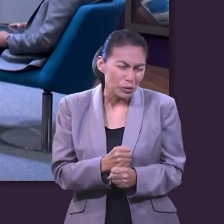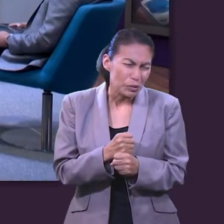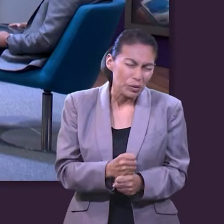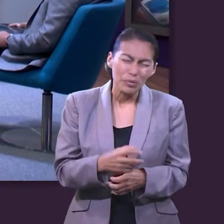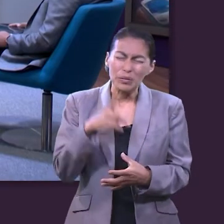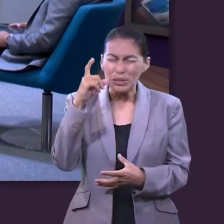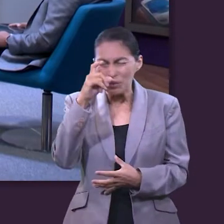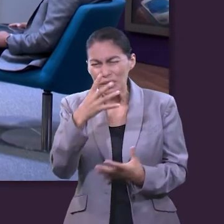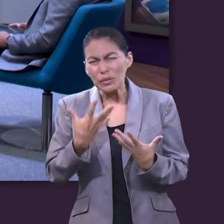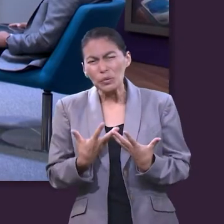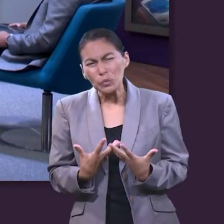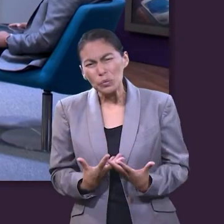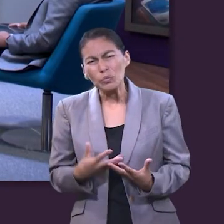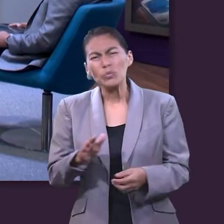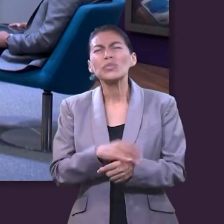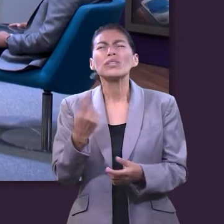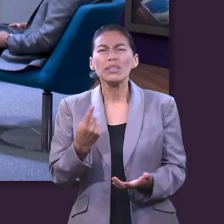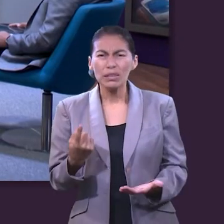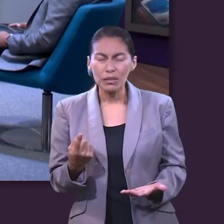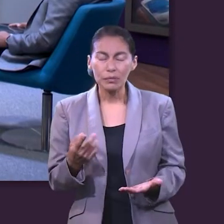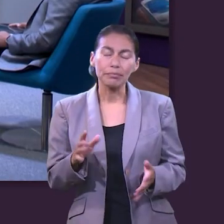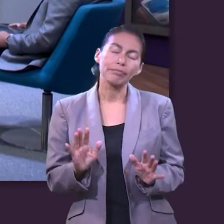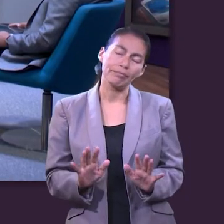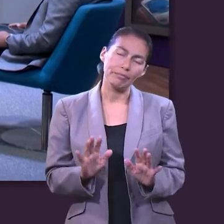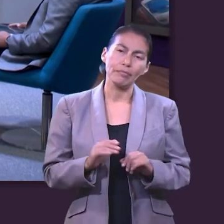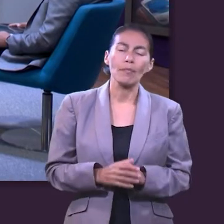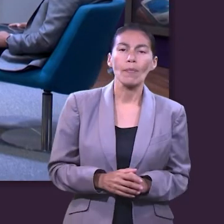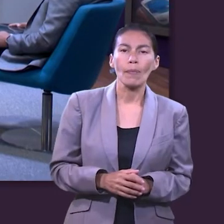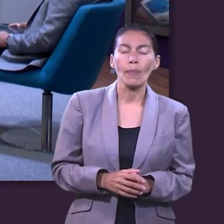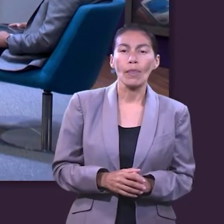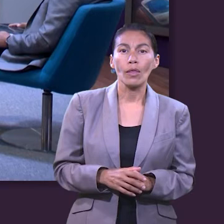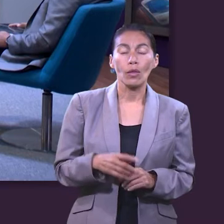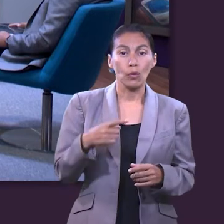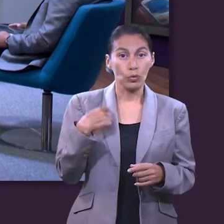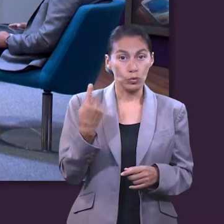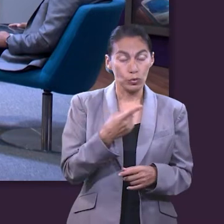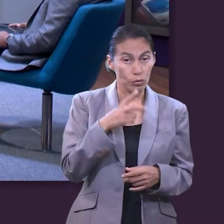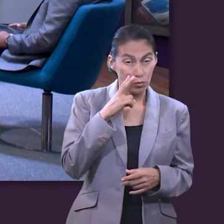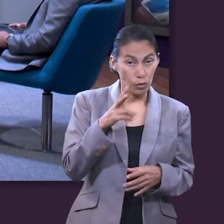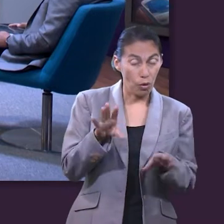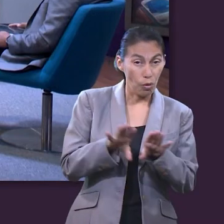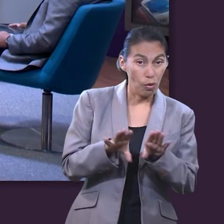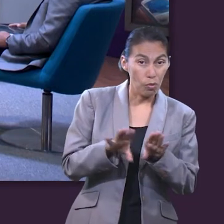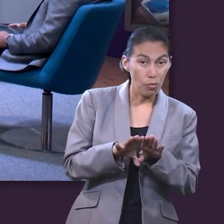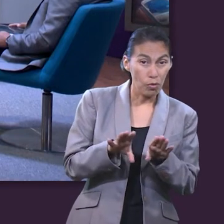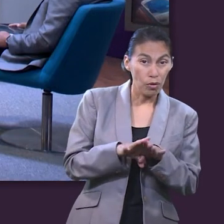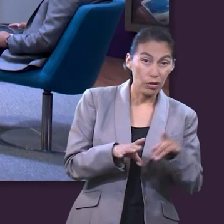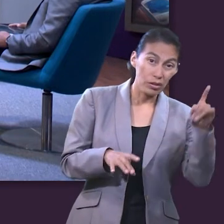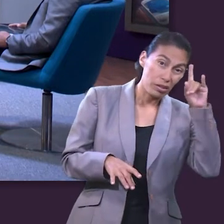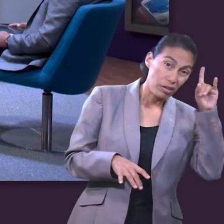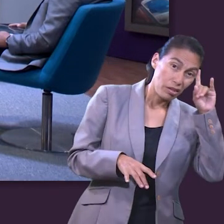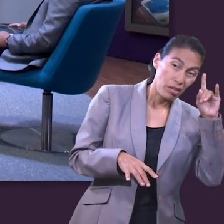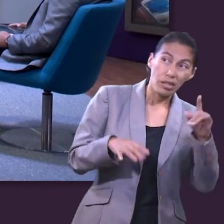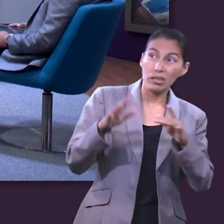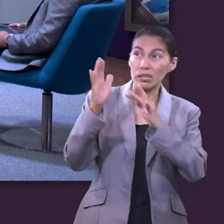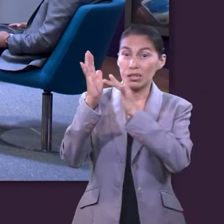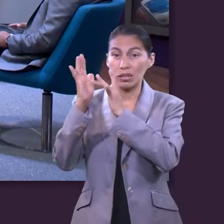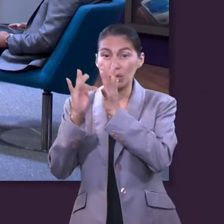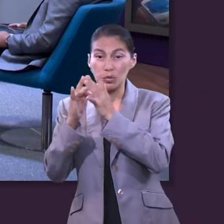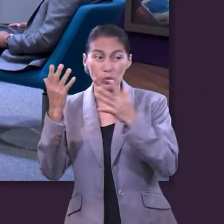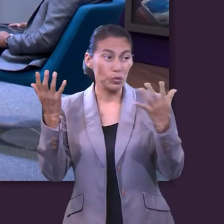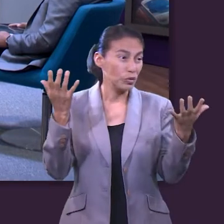crisol en la vida? ¿No? Y bueno, nos hace analizar en el marco del gran conflicto que el dolor y el sufrimiento son una